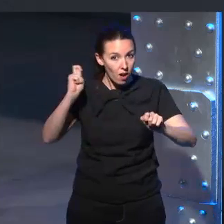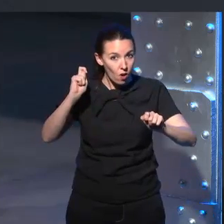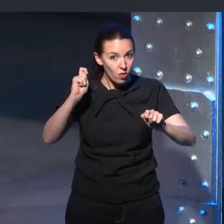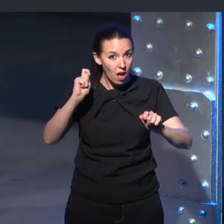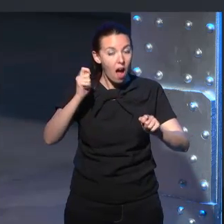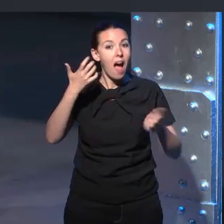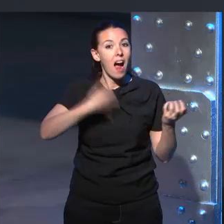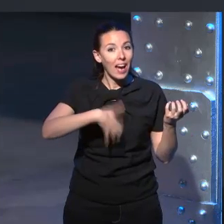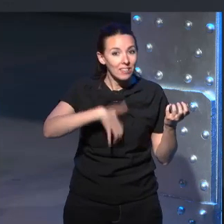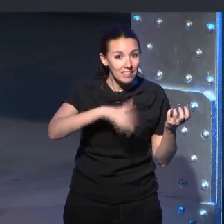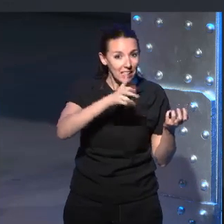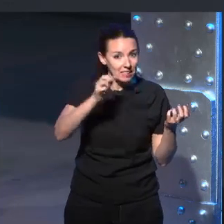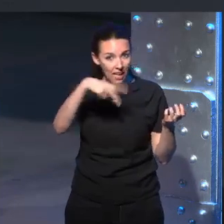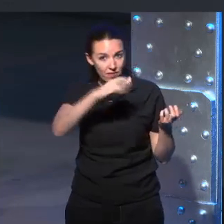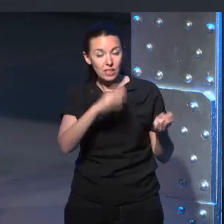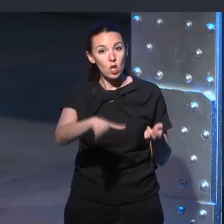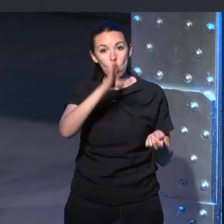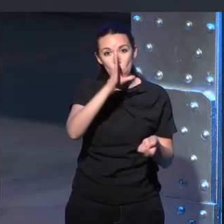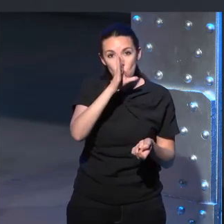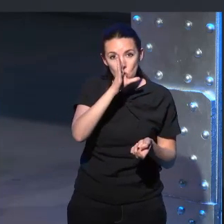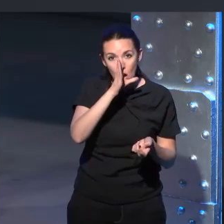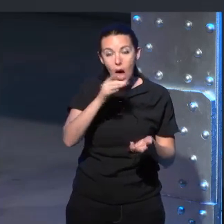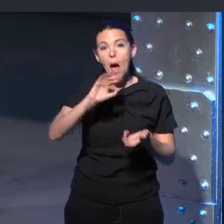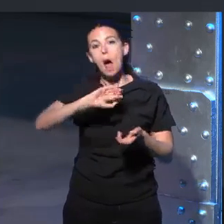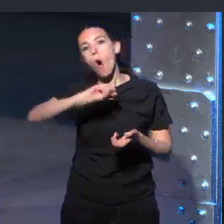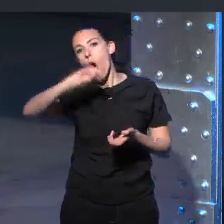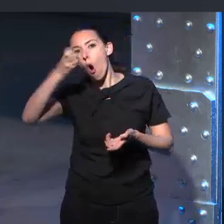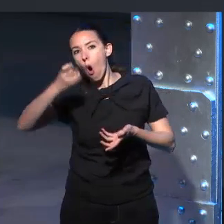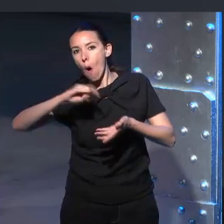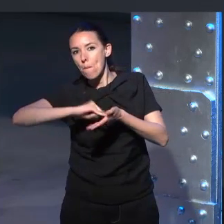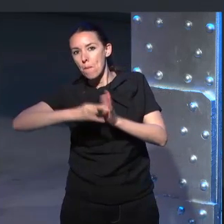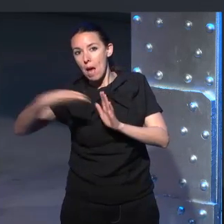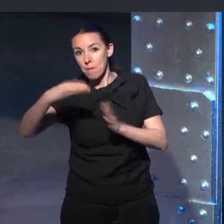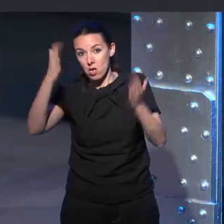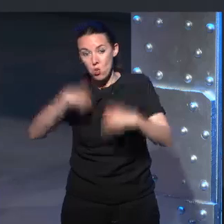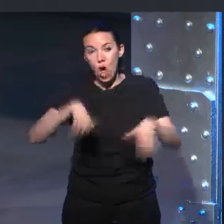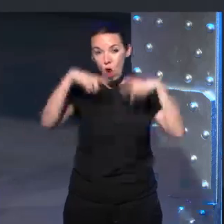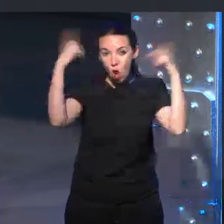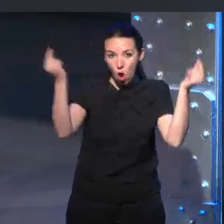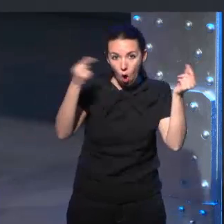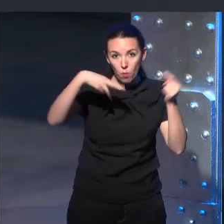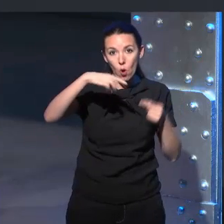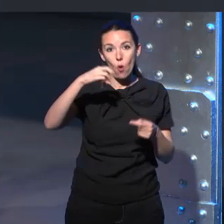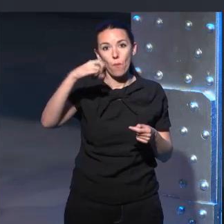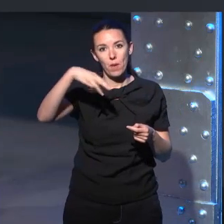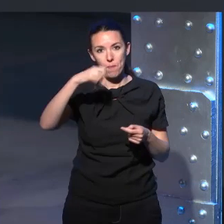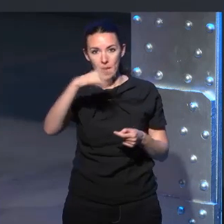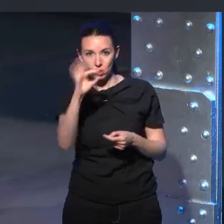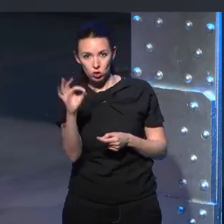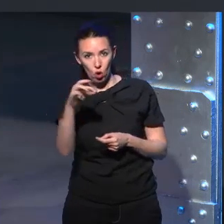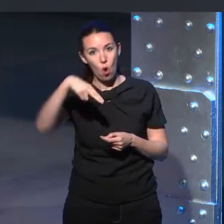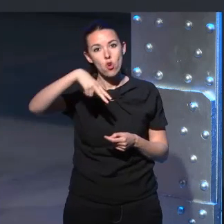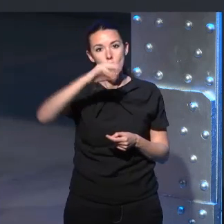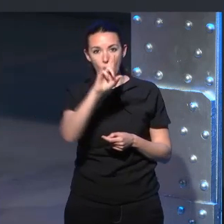Jimi Hendrix. La luna. Carecemos de plan B. Lobo. Memento mori.